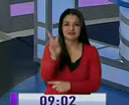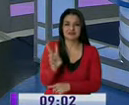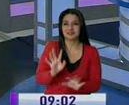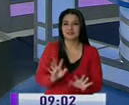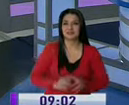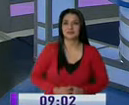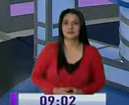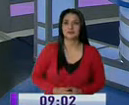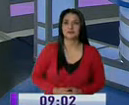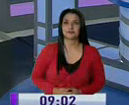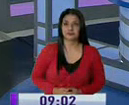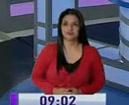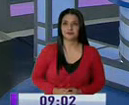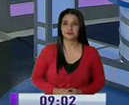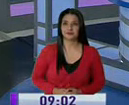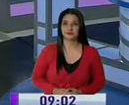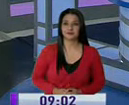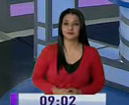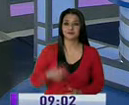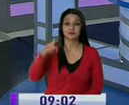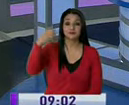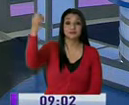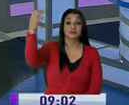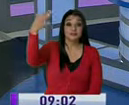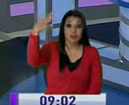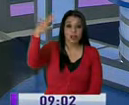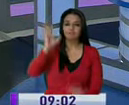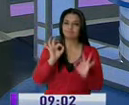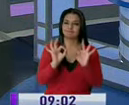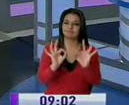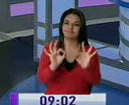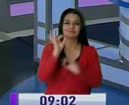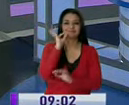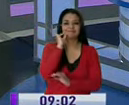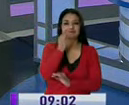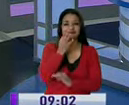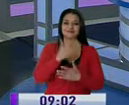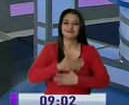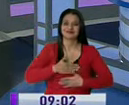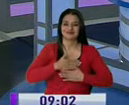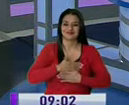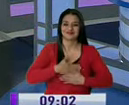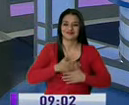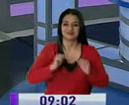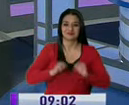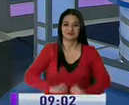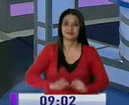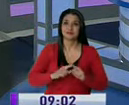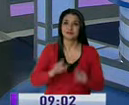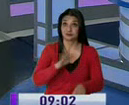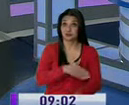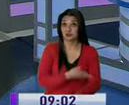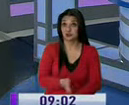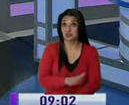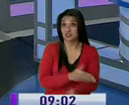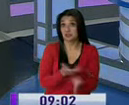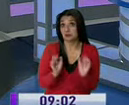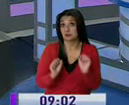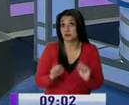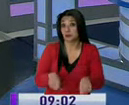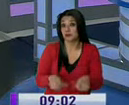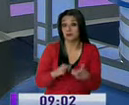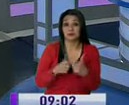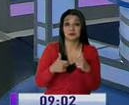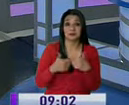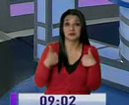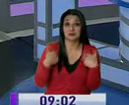casi viernes? Viernes, perfecto, está bien. Sí. Y como está haciendo solcito, entonces hay que disfrutar. Pero si nos ponen una musiquita, vamos de fin de semana. No